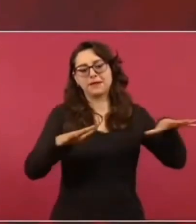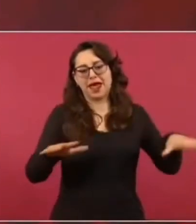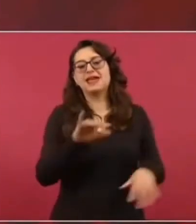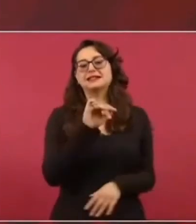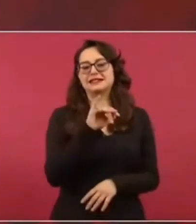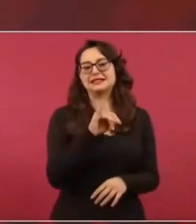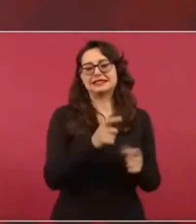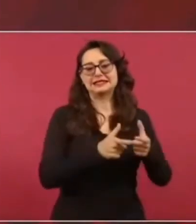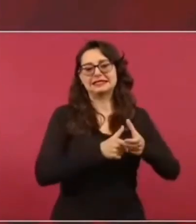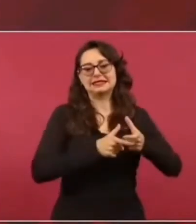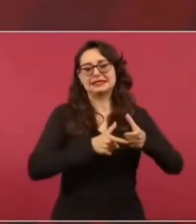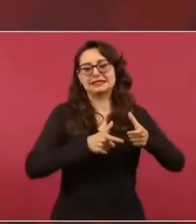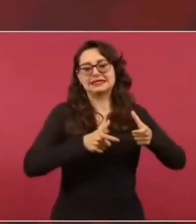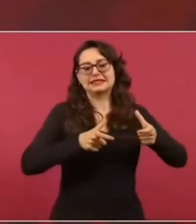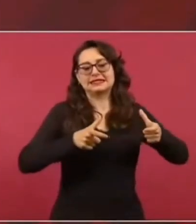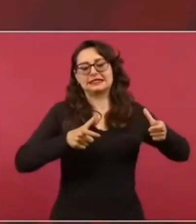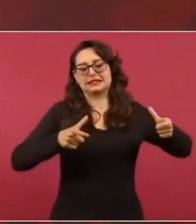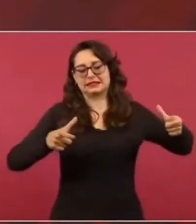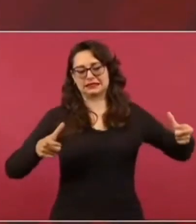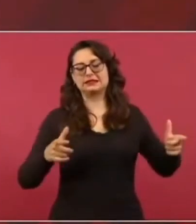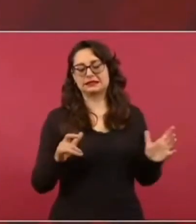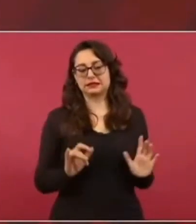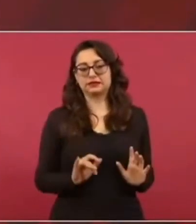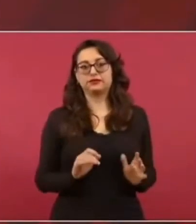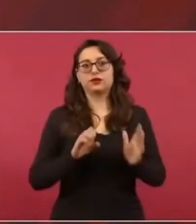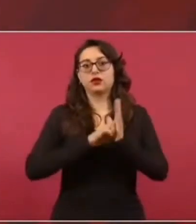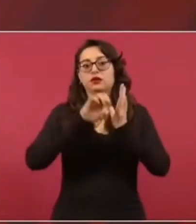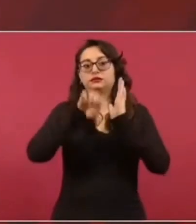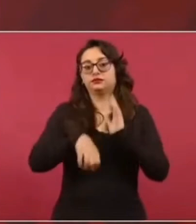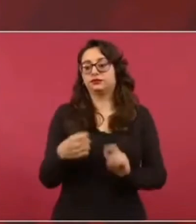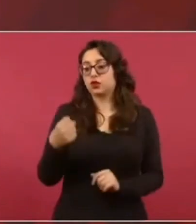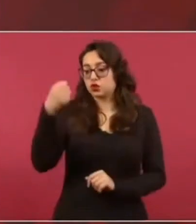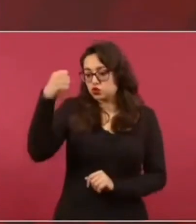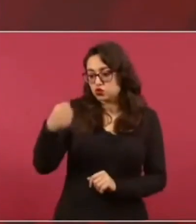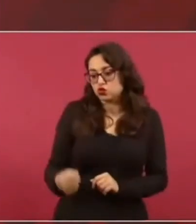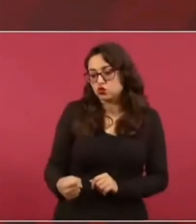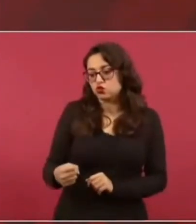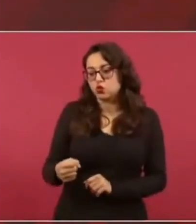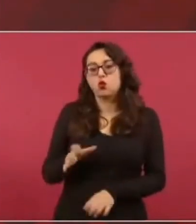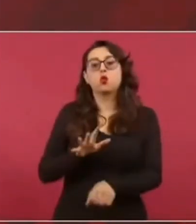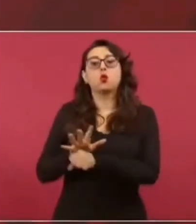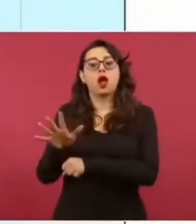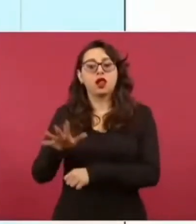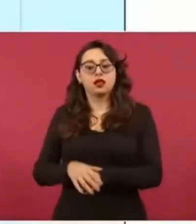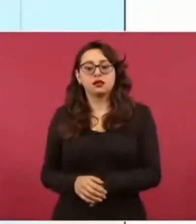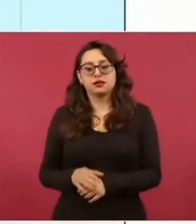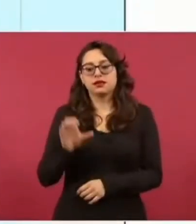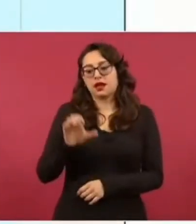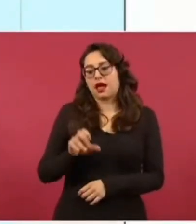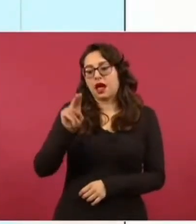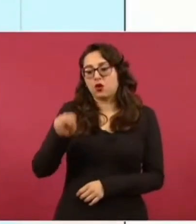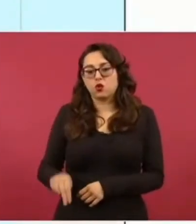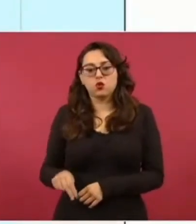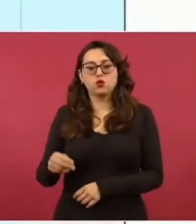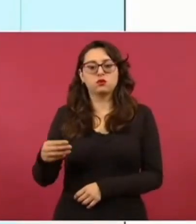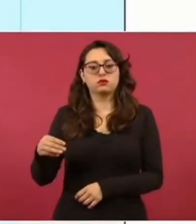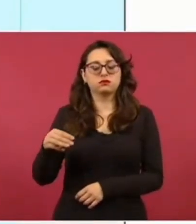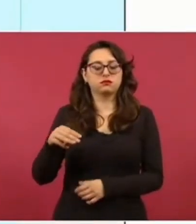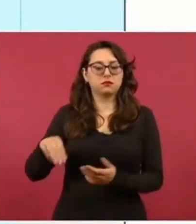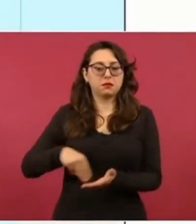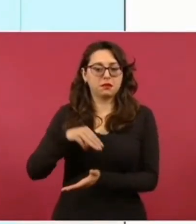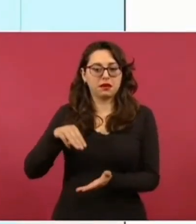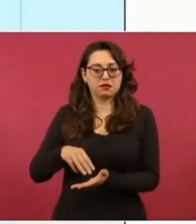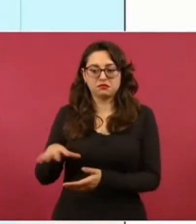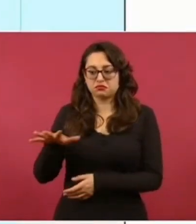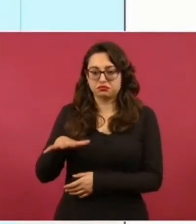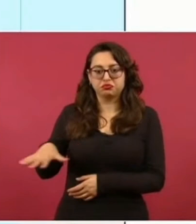que sucedió, por ejemplo, en el caso del sureste, donde hubo crecimiento, pues en Cancún, en la Riviera Maya,